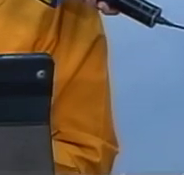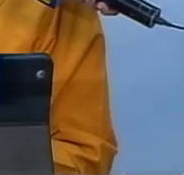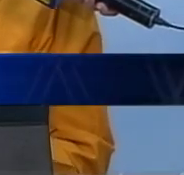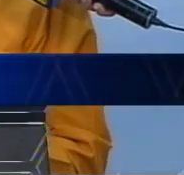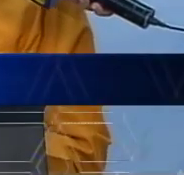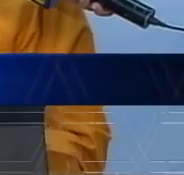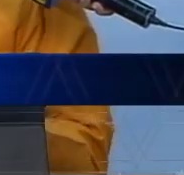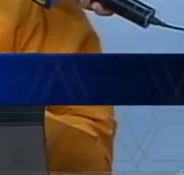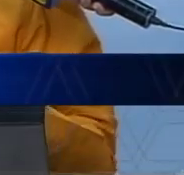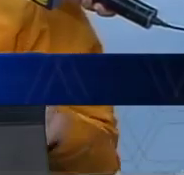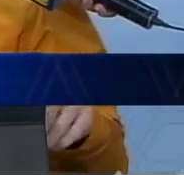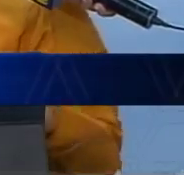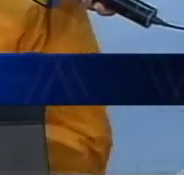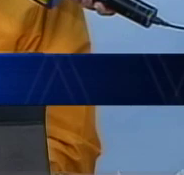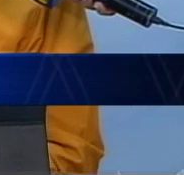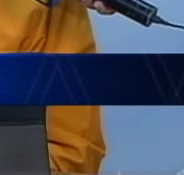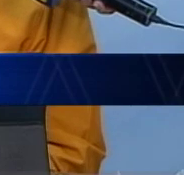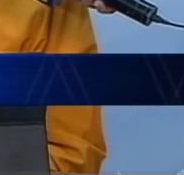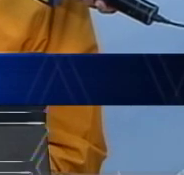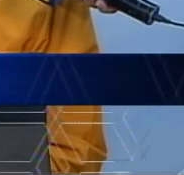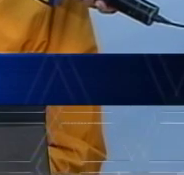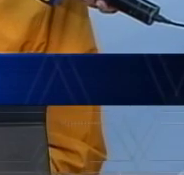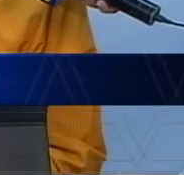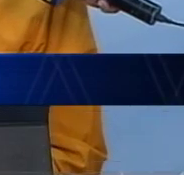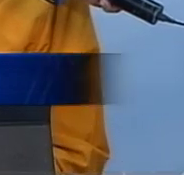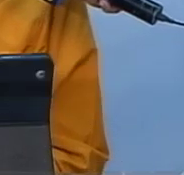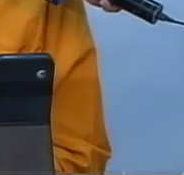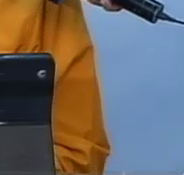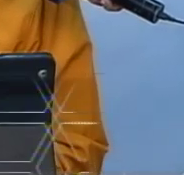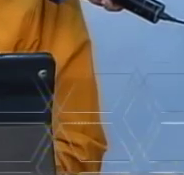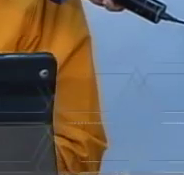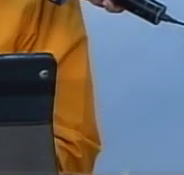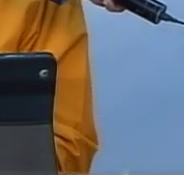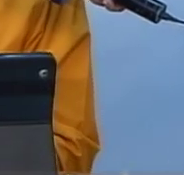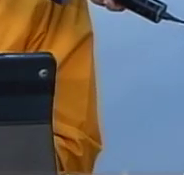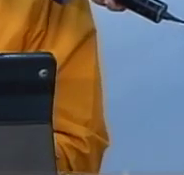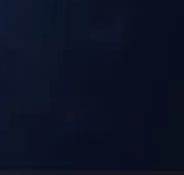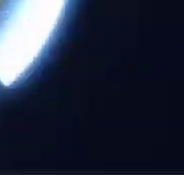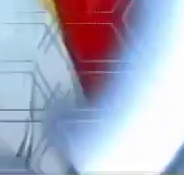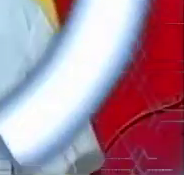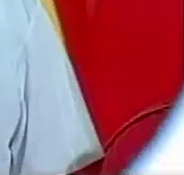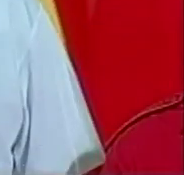Pronunciamiento. Enrique Capriles fija posición en torno a la situación económica del país.